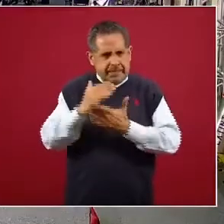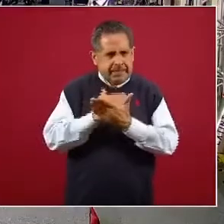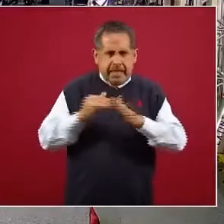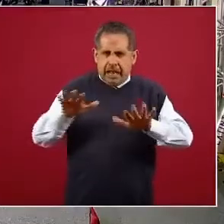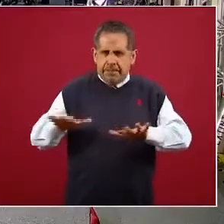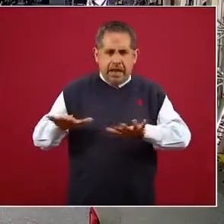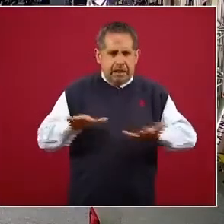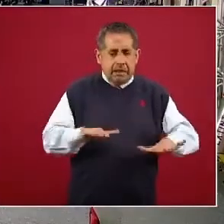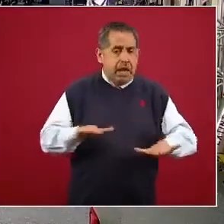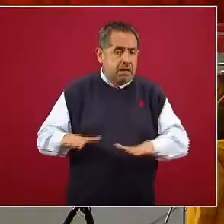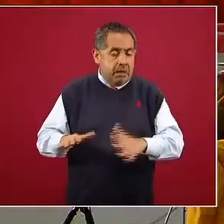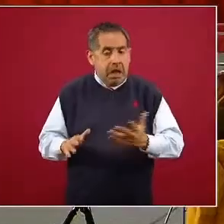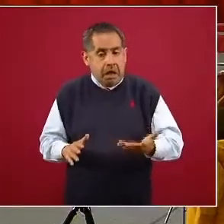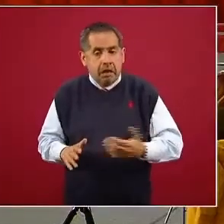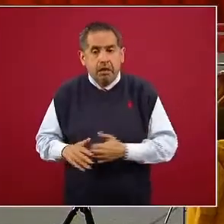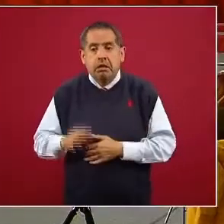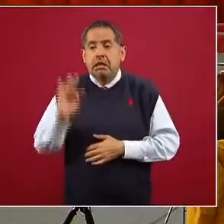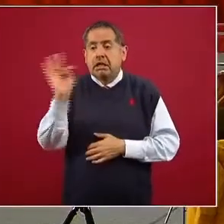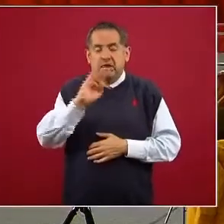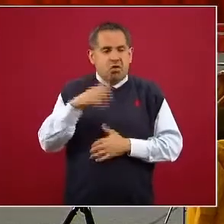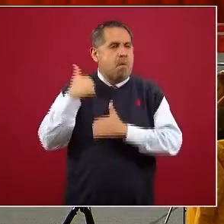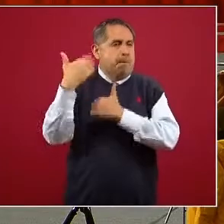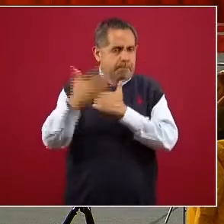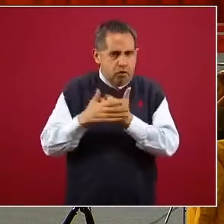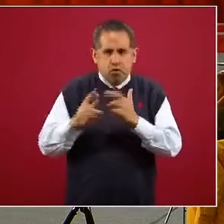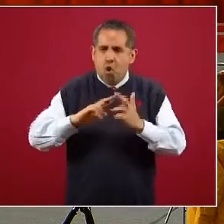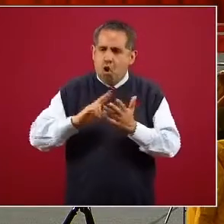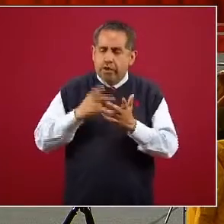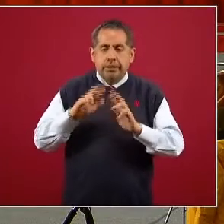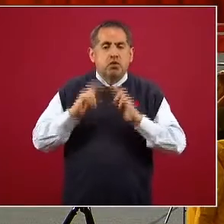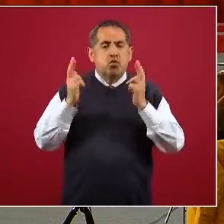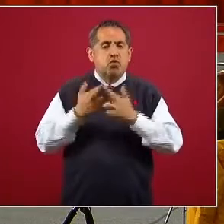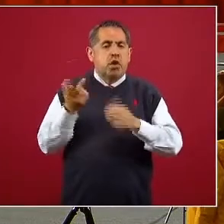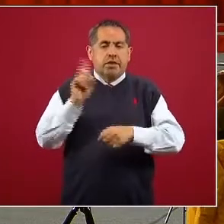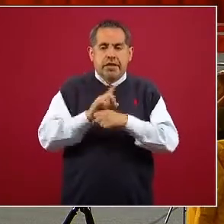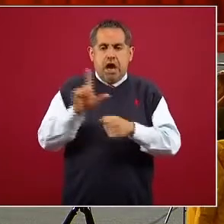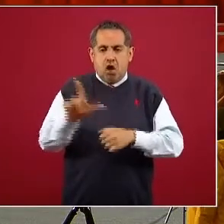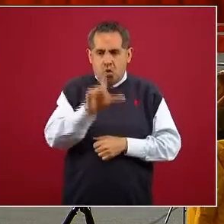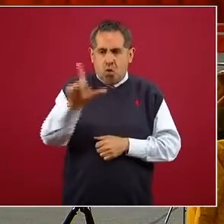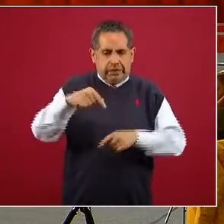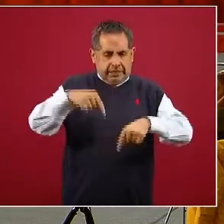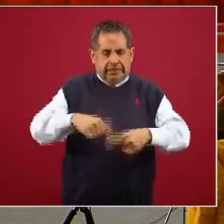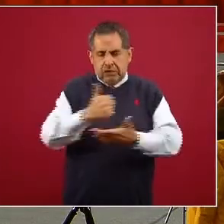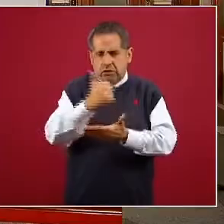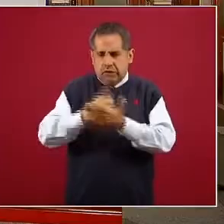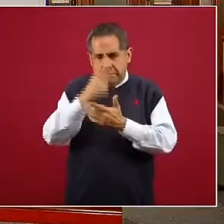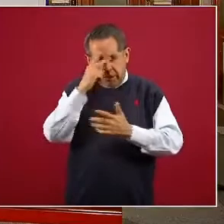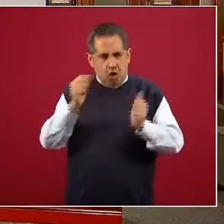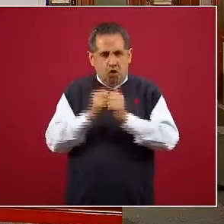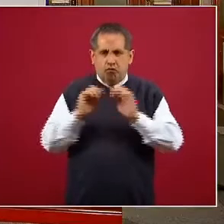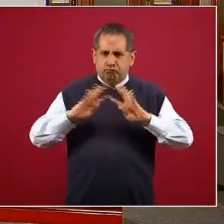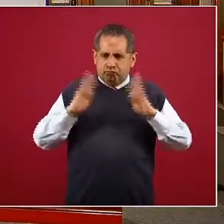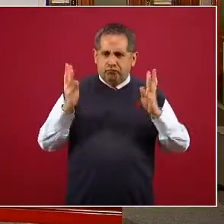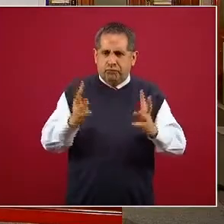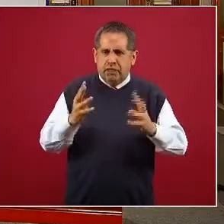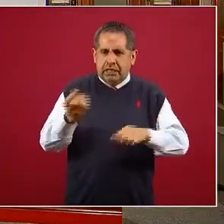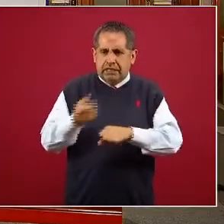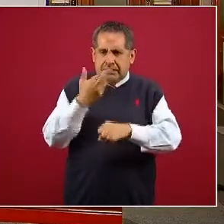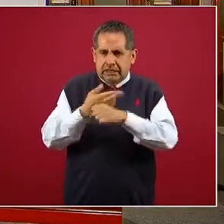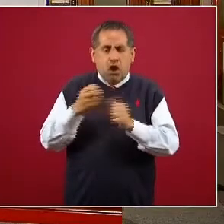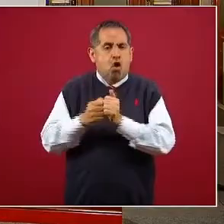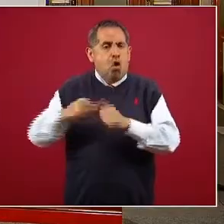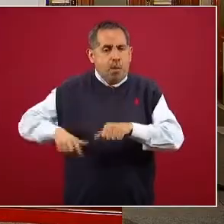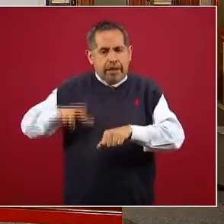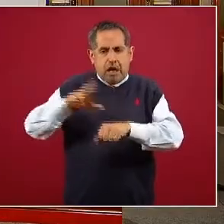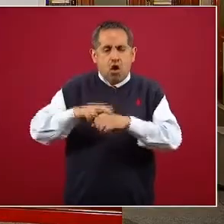los ánimos en la discusión, que se citó a una reunión el lunes aquí en la Ciudad de México con la secretaria y los gobernadores a través de